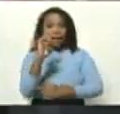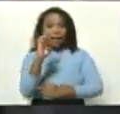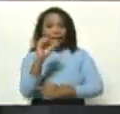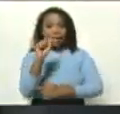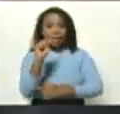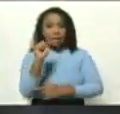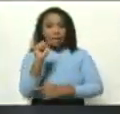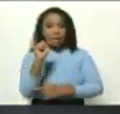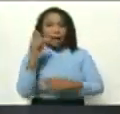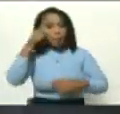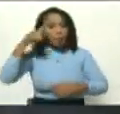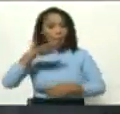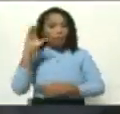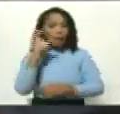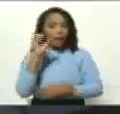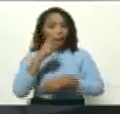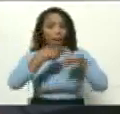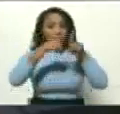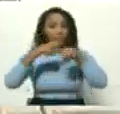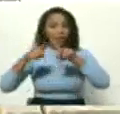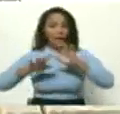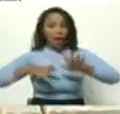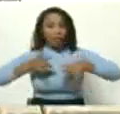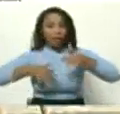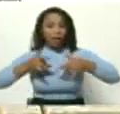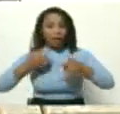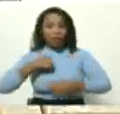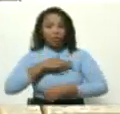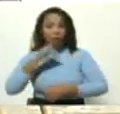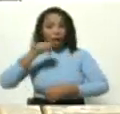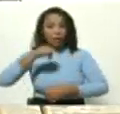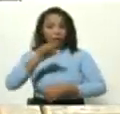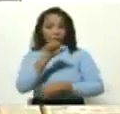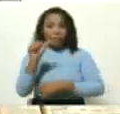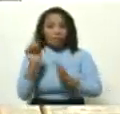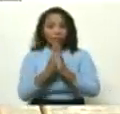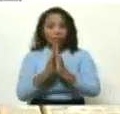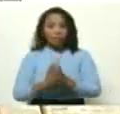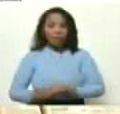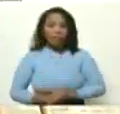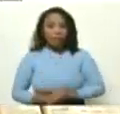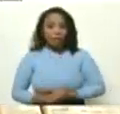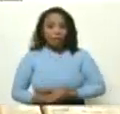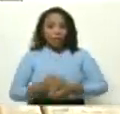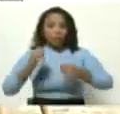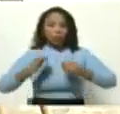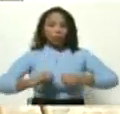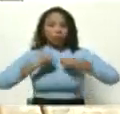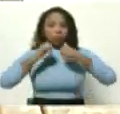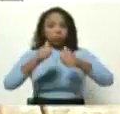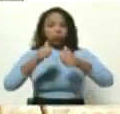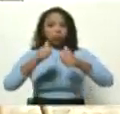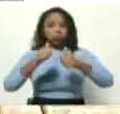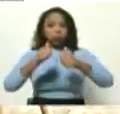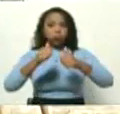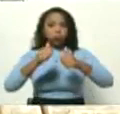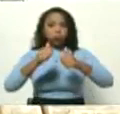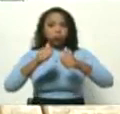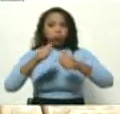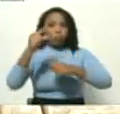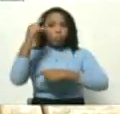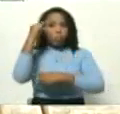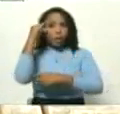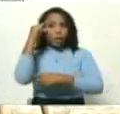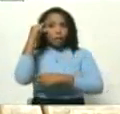pueblo caraqueño de las diferentes actividades que tenemos en Semana Santa. Comenzamos el día